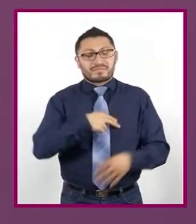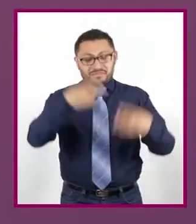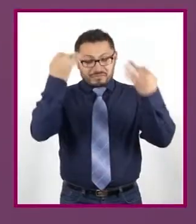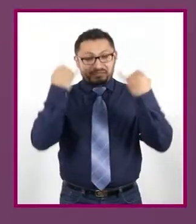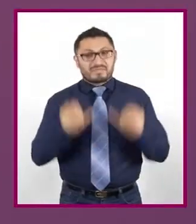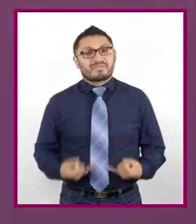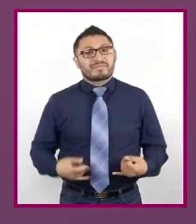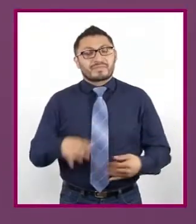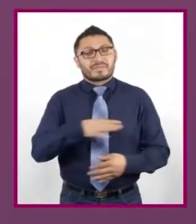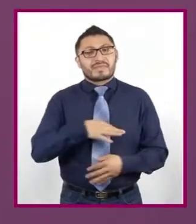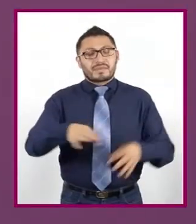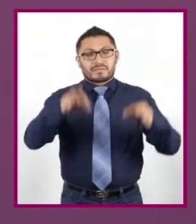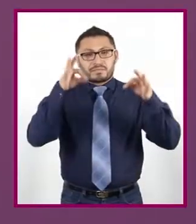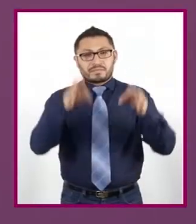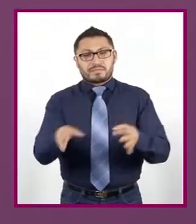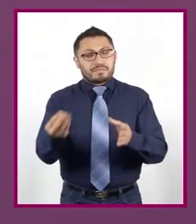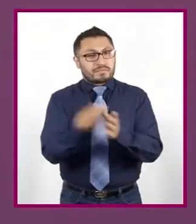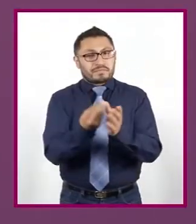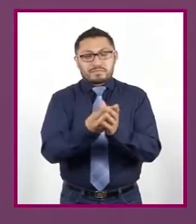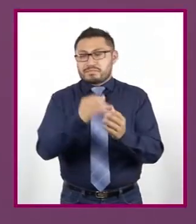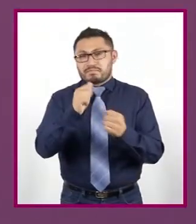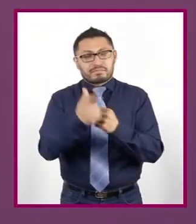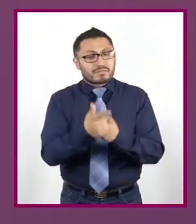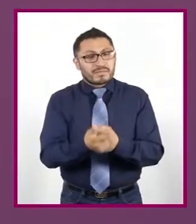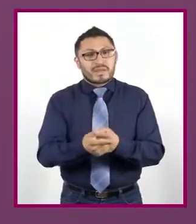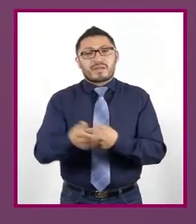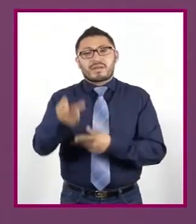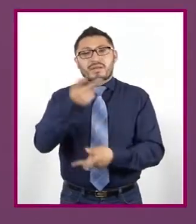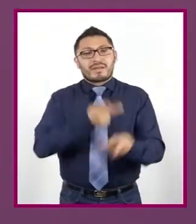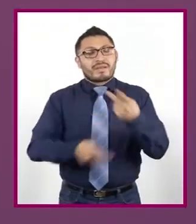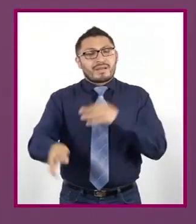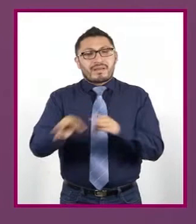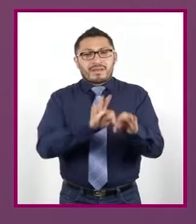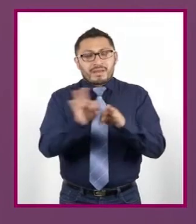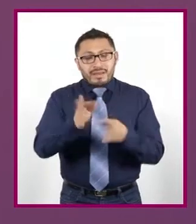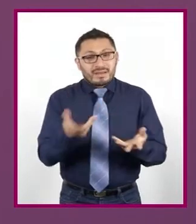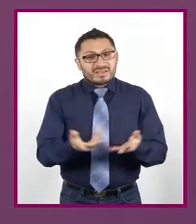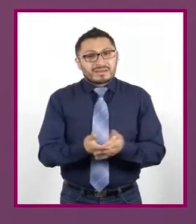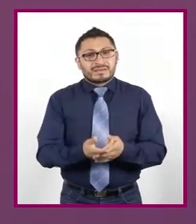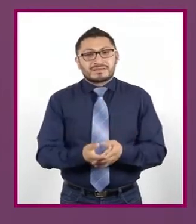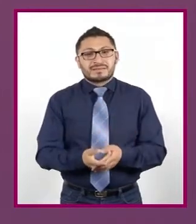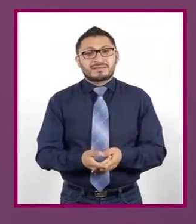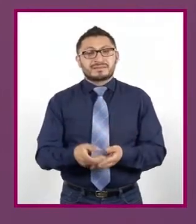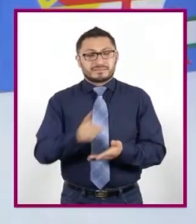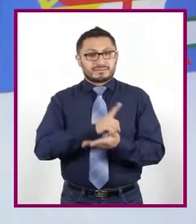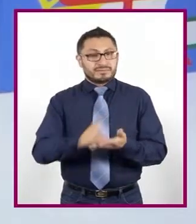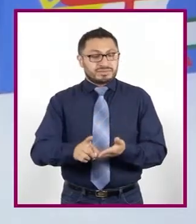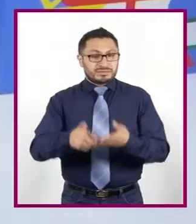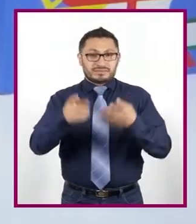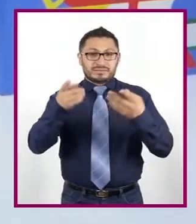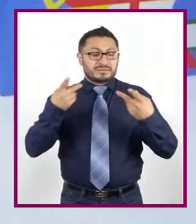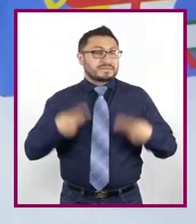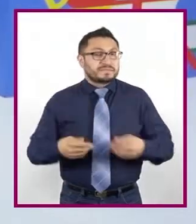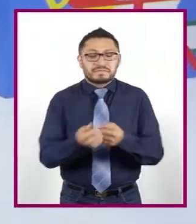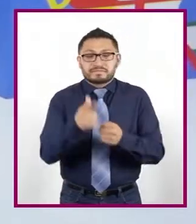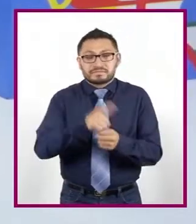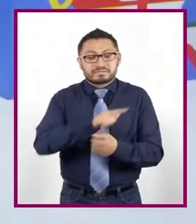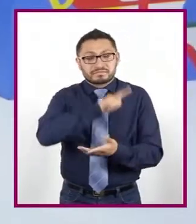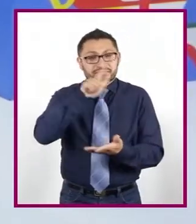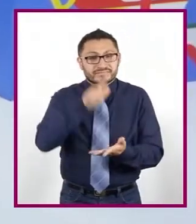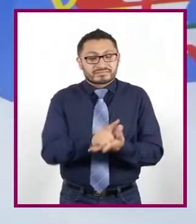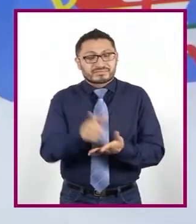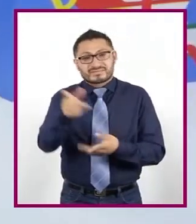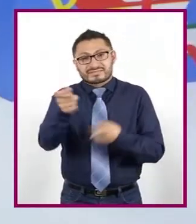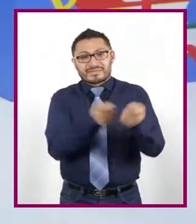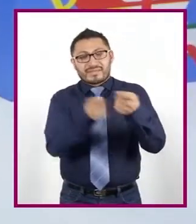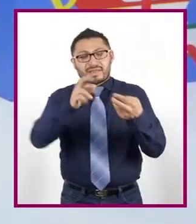acreditan propiedades o bienes, prestaciones laborales, derechos como ciudadanos, regulan las relaciones